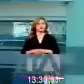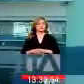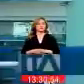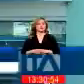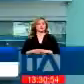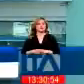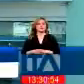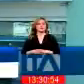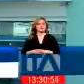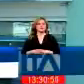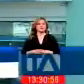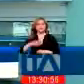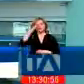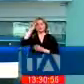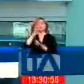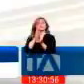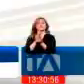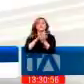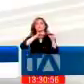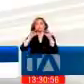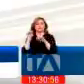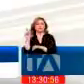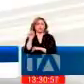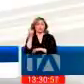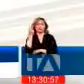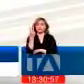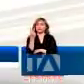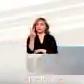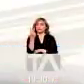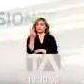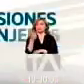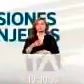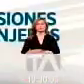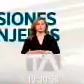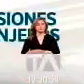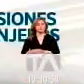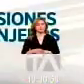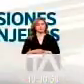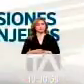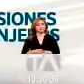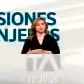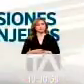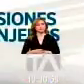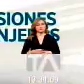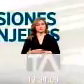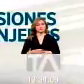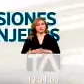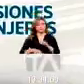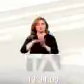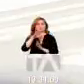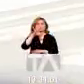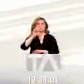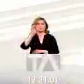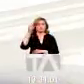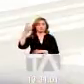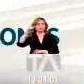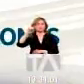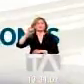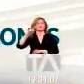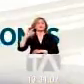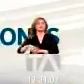Lo que existe en torno al Ispol no es un escándalo, son dos, y hay que entenderlo así. Pues además de los más de 500 millones